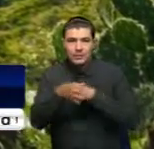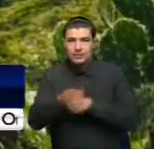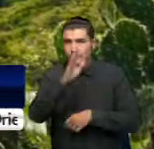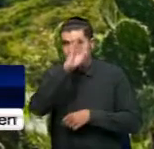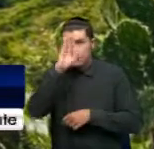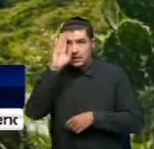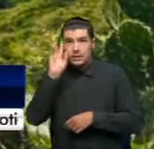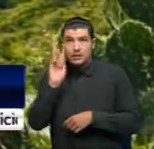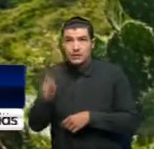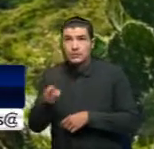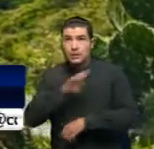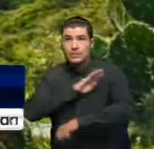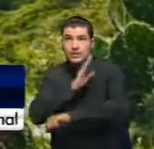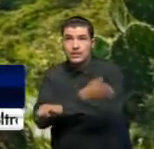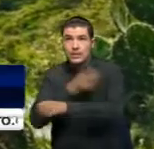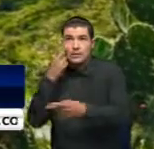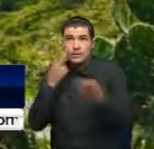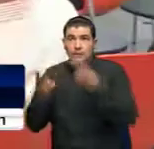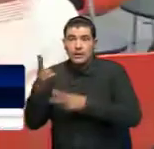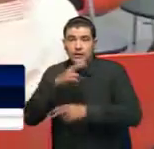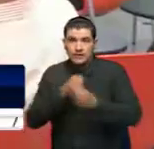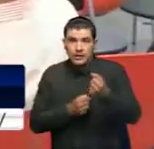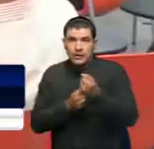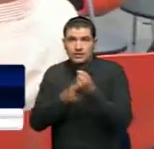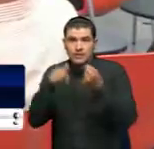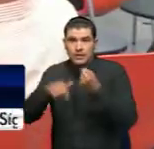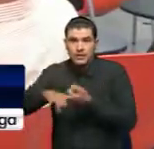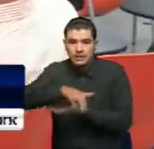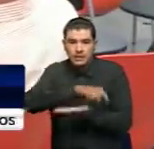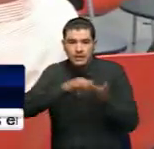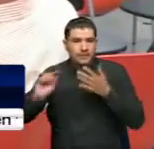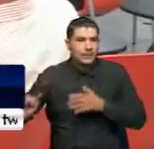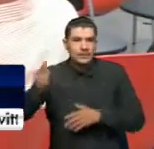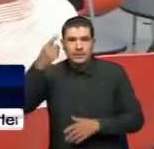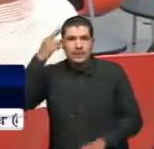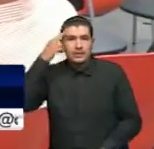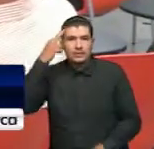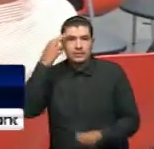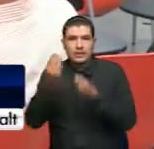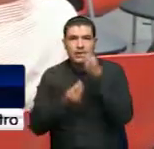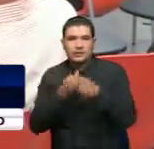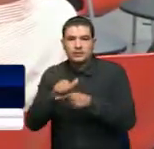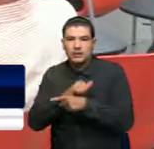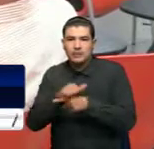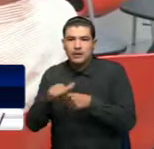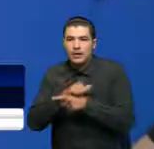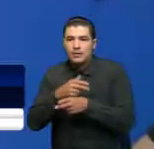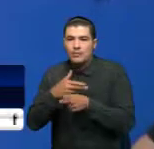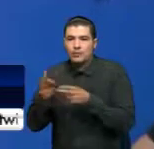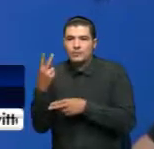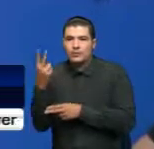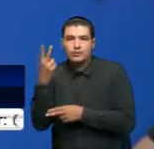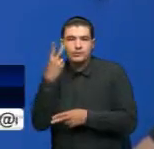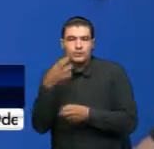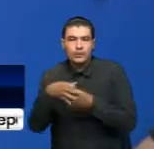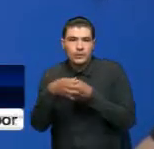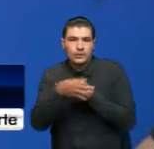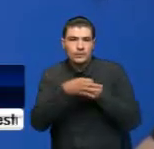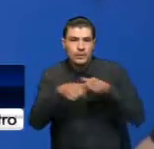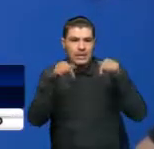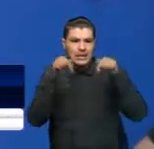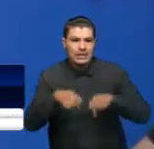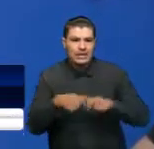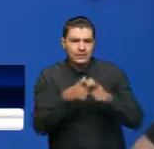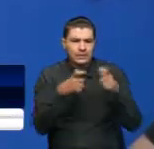potencial turístico y el fortalecimiento en santander son las principales razones para realizar este ejercicio en estos dos municipios hay una cantidad la